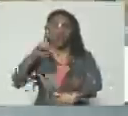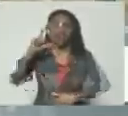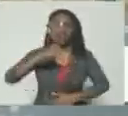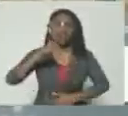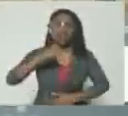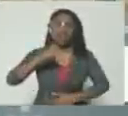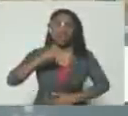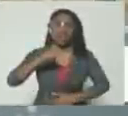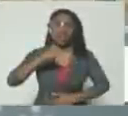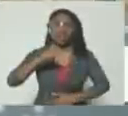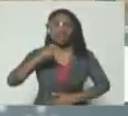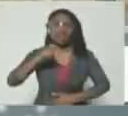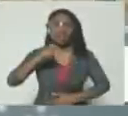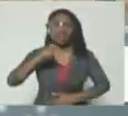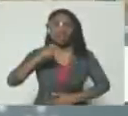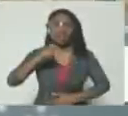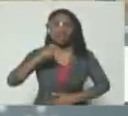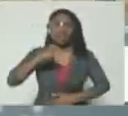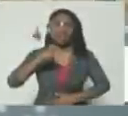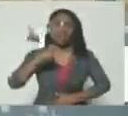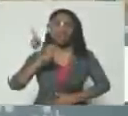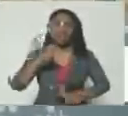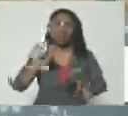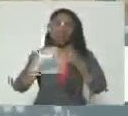nacional, la vocación.